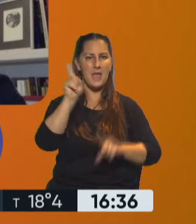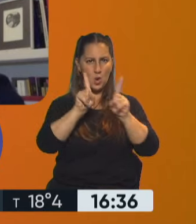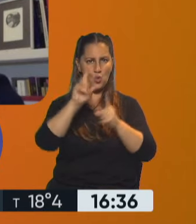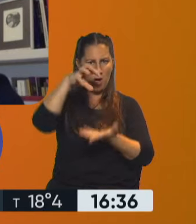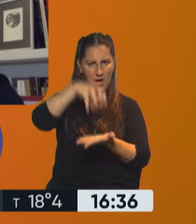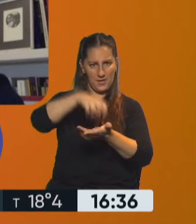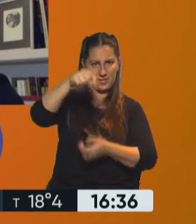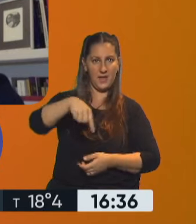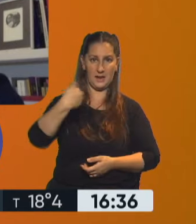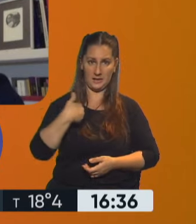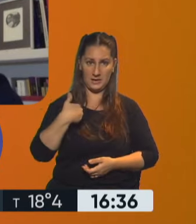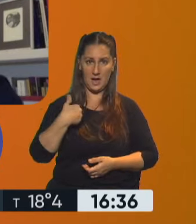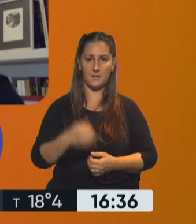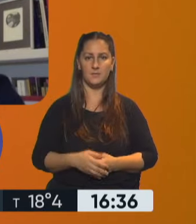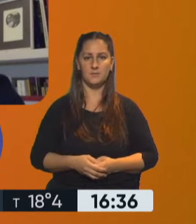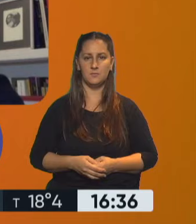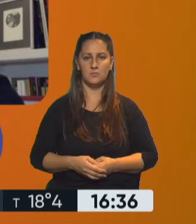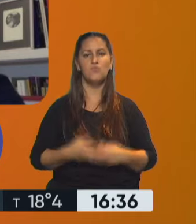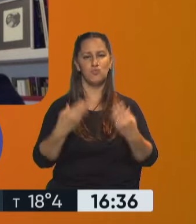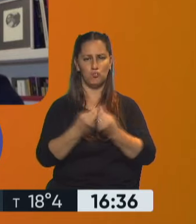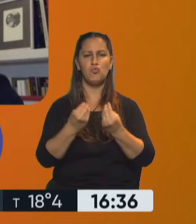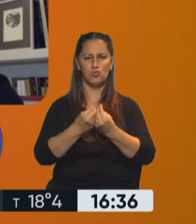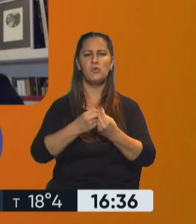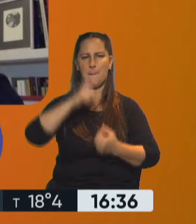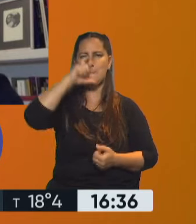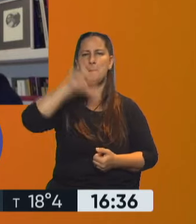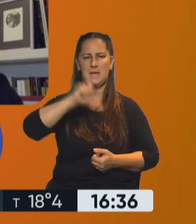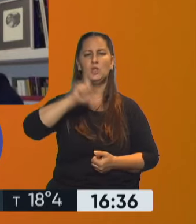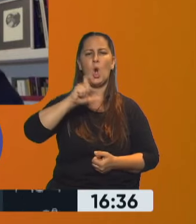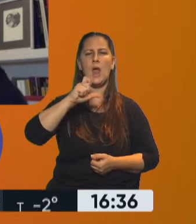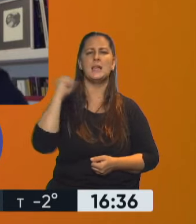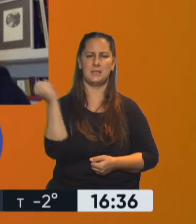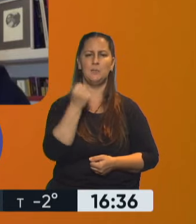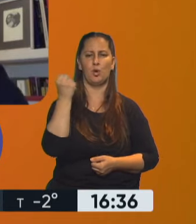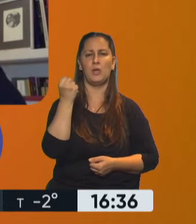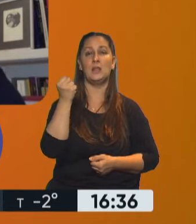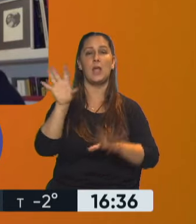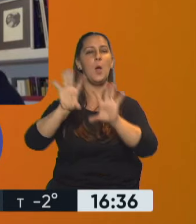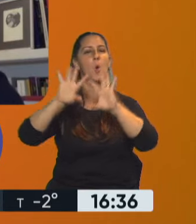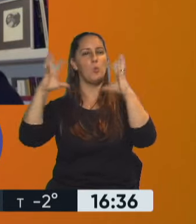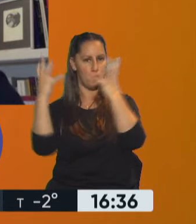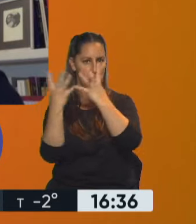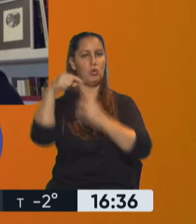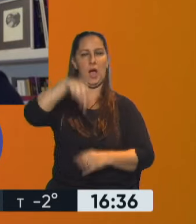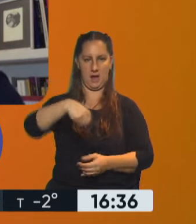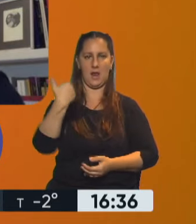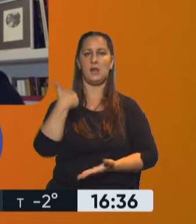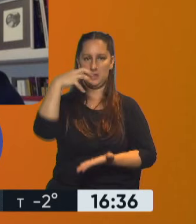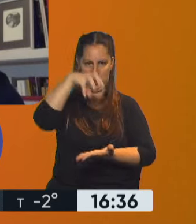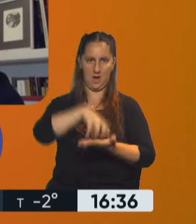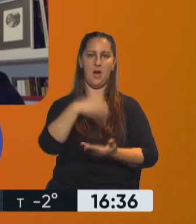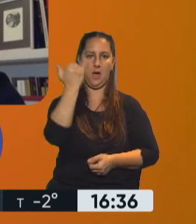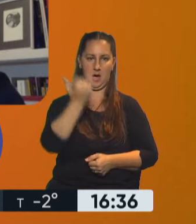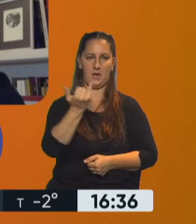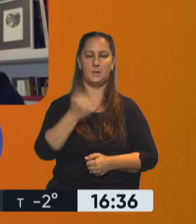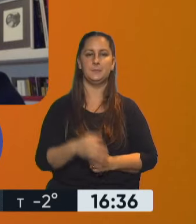Argentina? Muchas de ellas, algunas petroleras bastante importantes que están en todo el mundo, por supuesto. Claro.